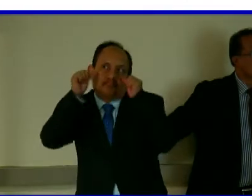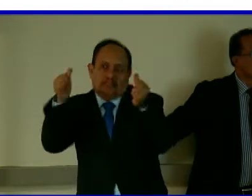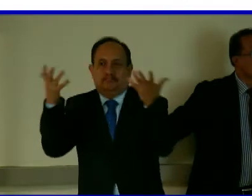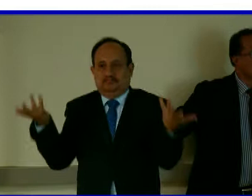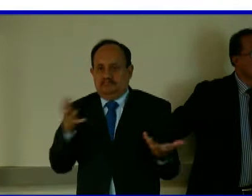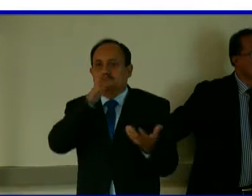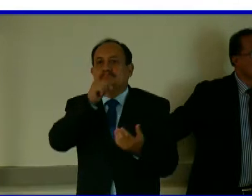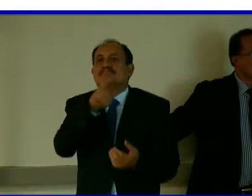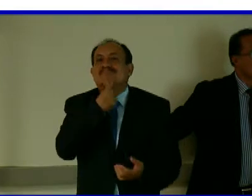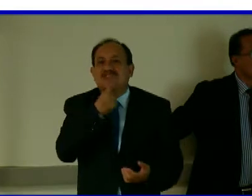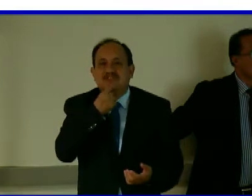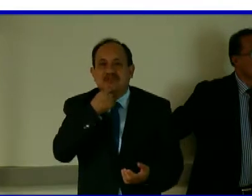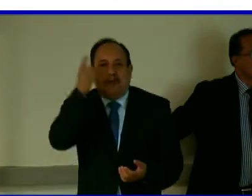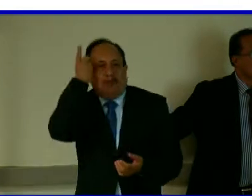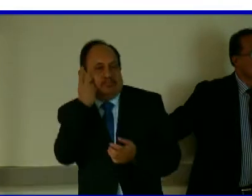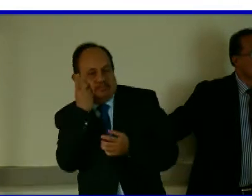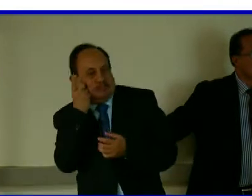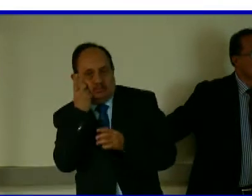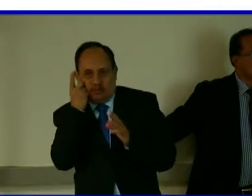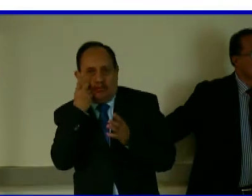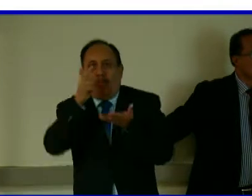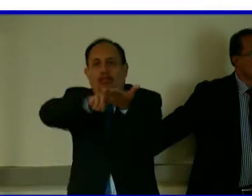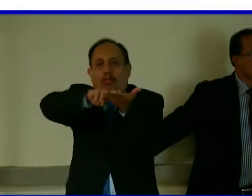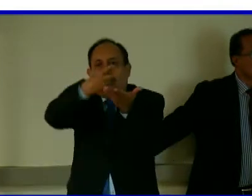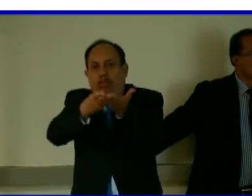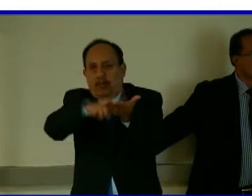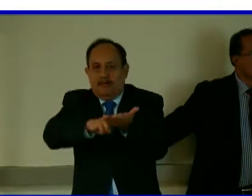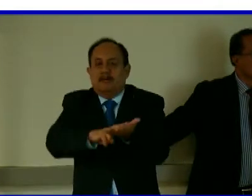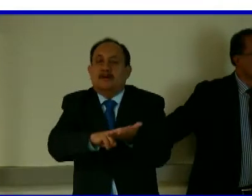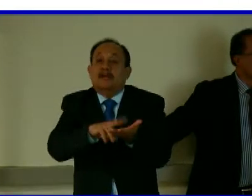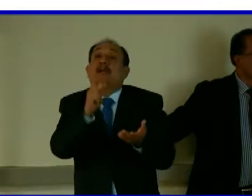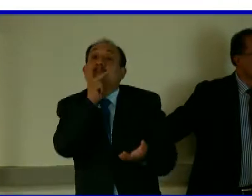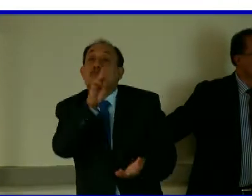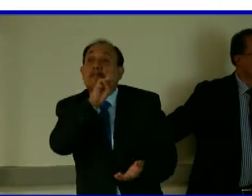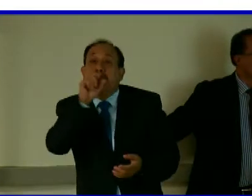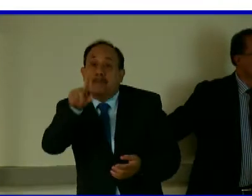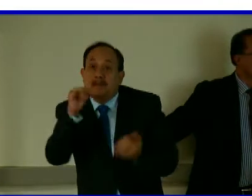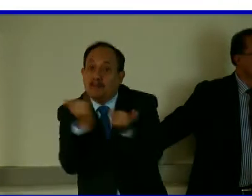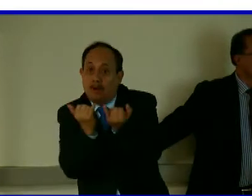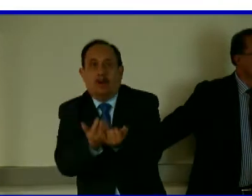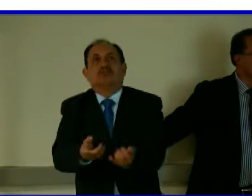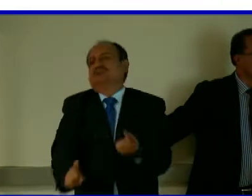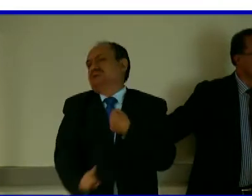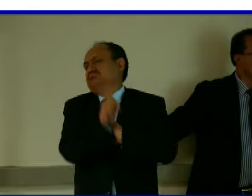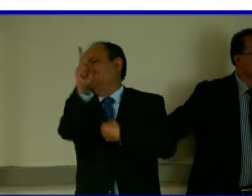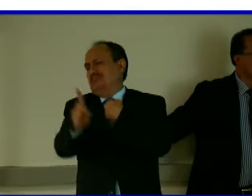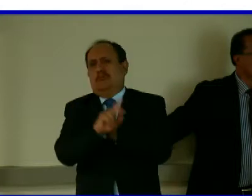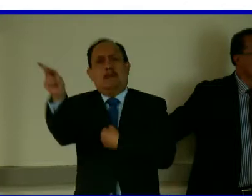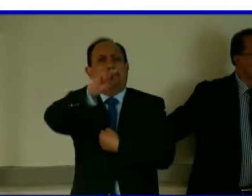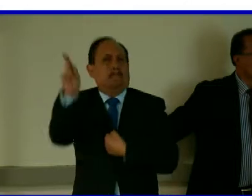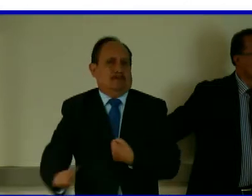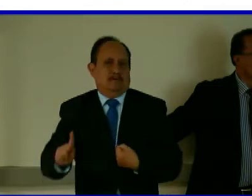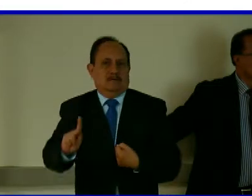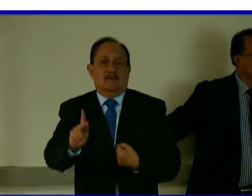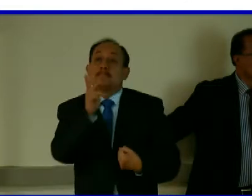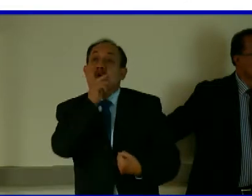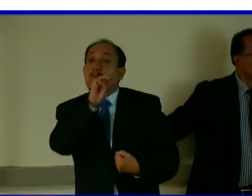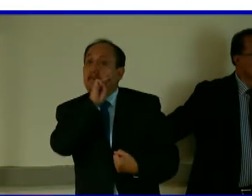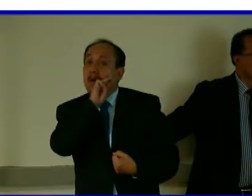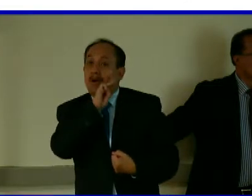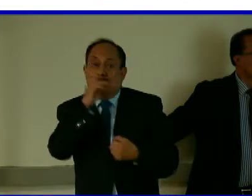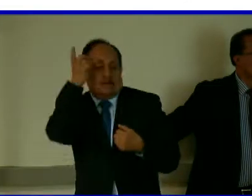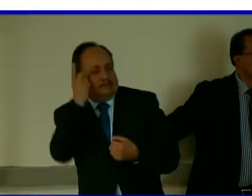si el niño no durmió, los padres no durmieron, ahí sí que tenemos un problema enorme, porque cuando los padres no duermen, los